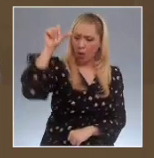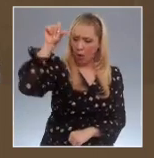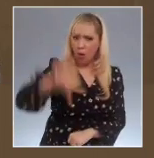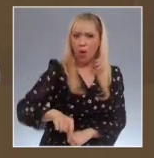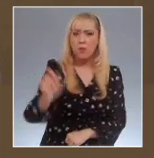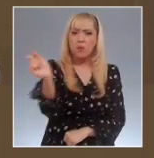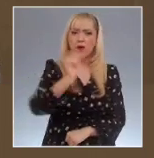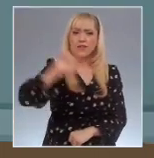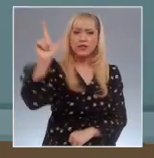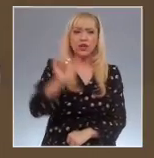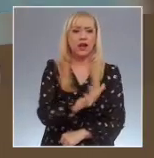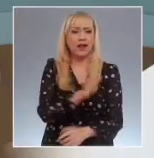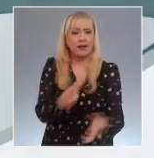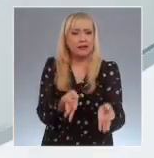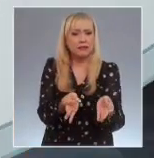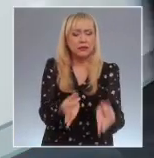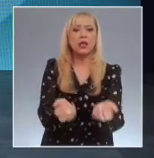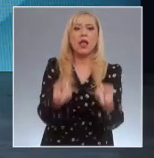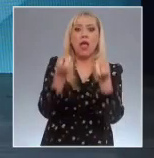excelencia.